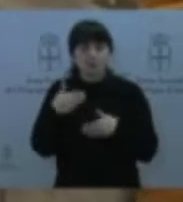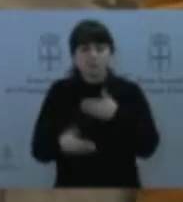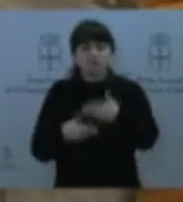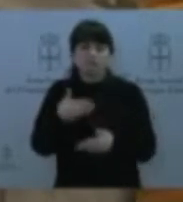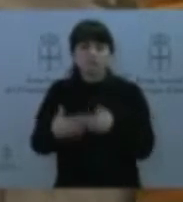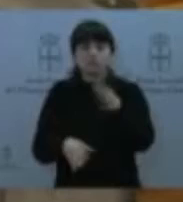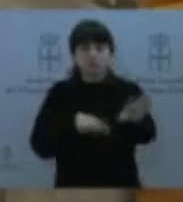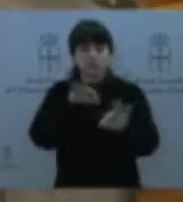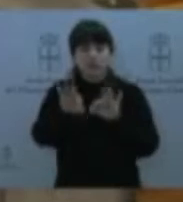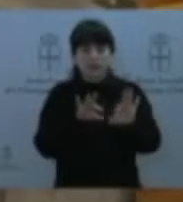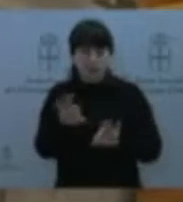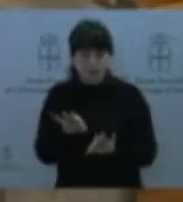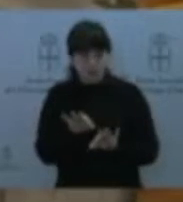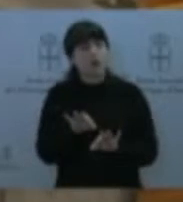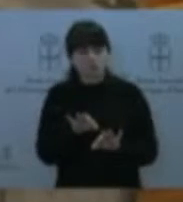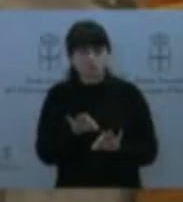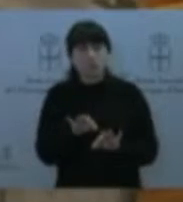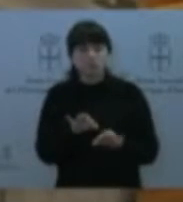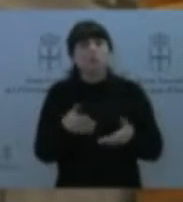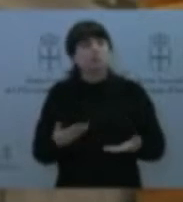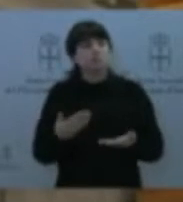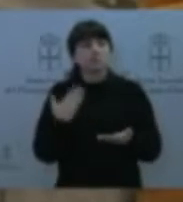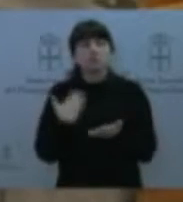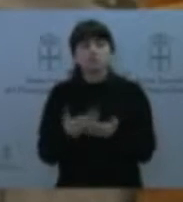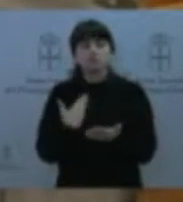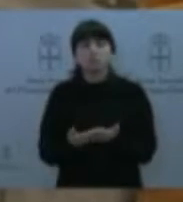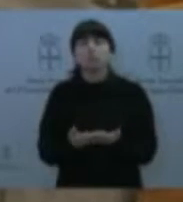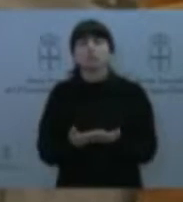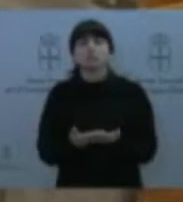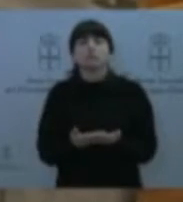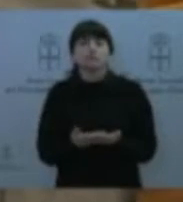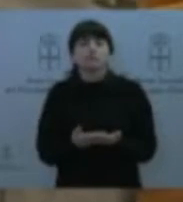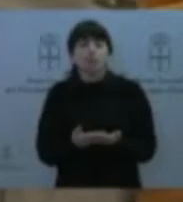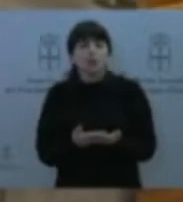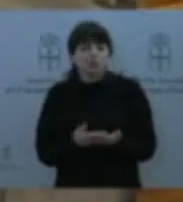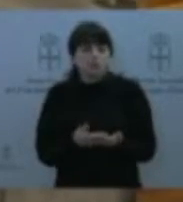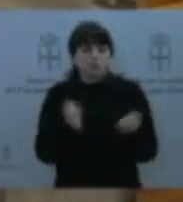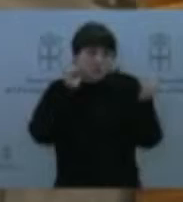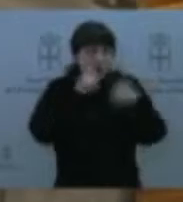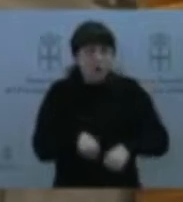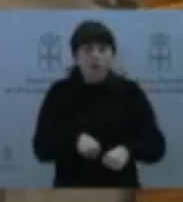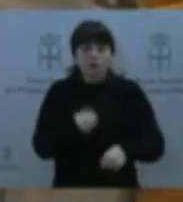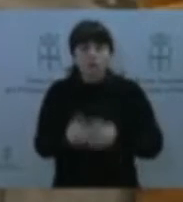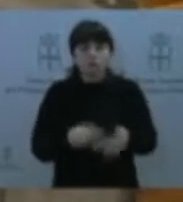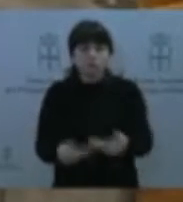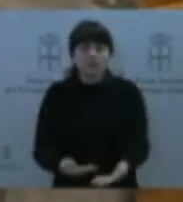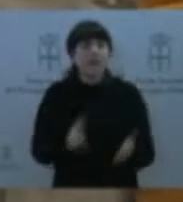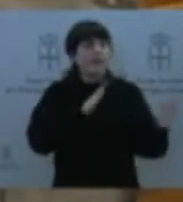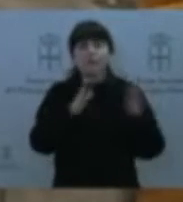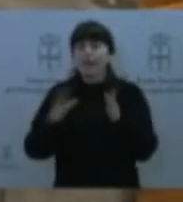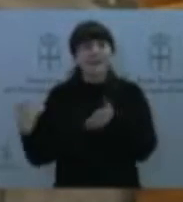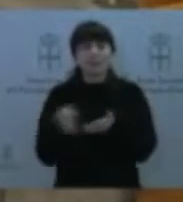y mostrando su conformidad con las mismas. En todas las fases, señoría, se dio cumplimiento a la normativa, dando posibilidad